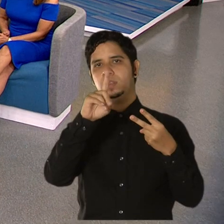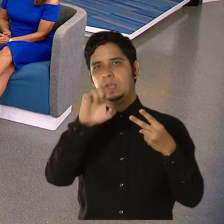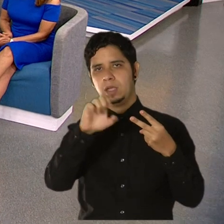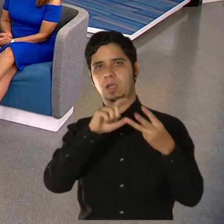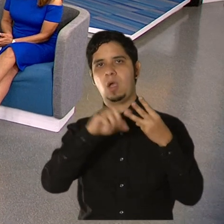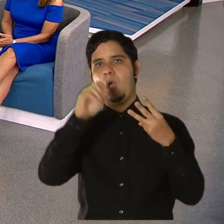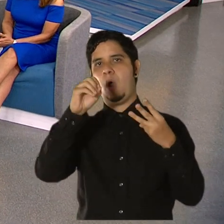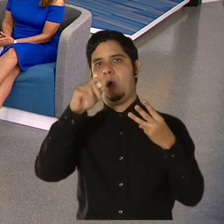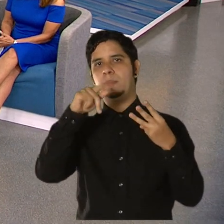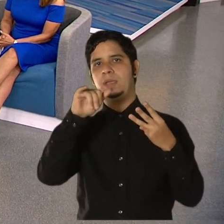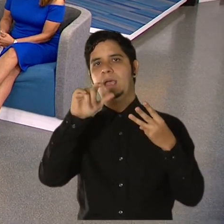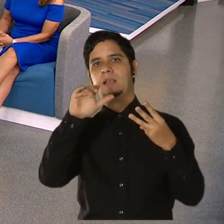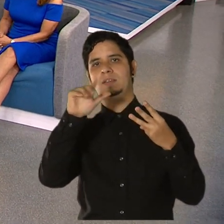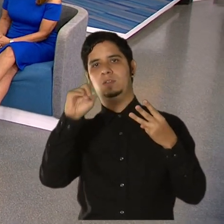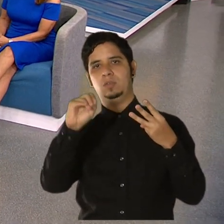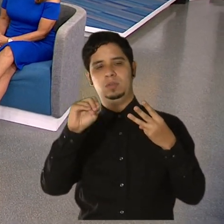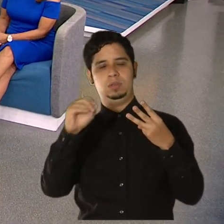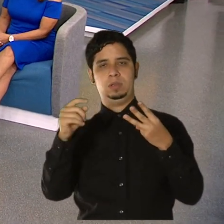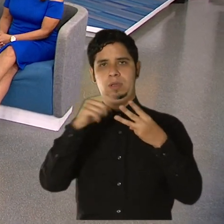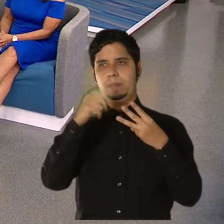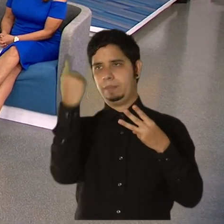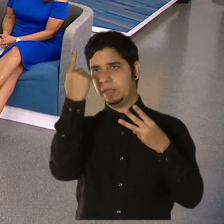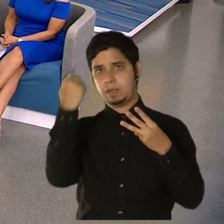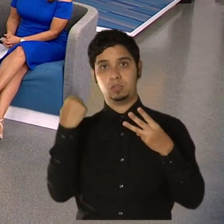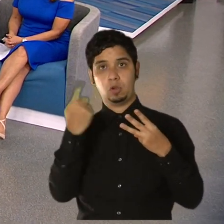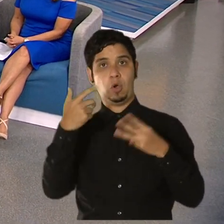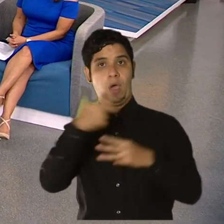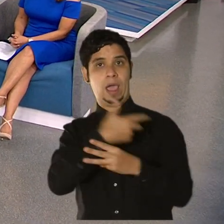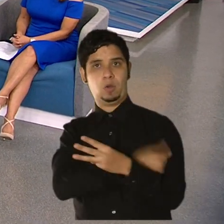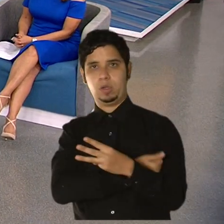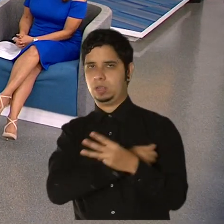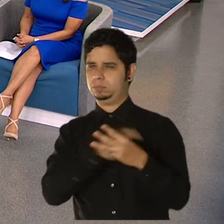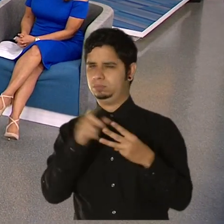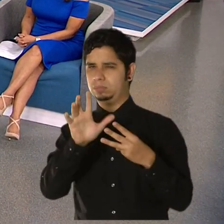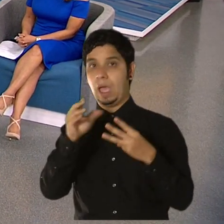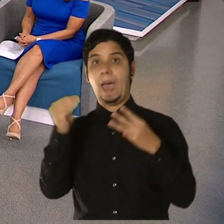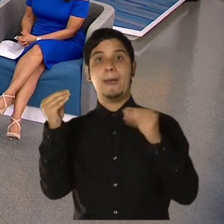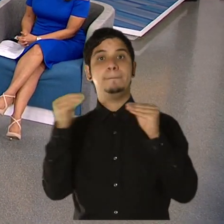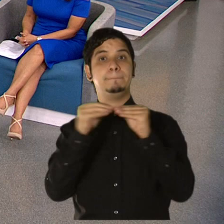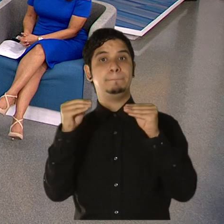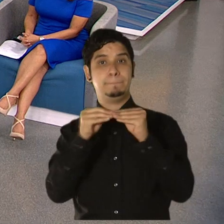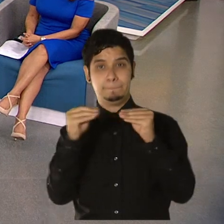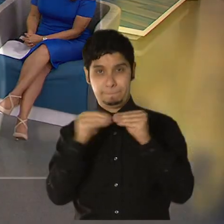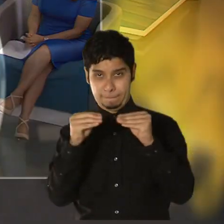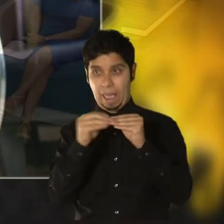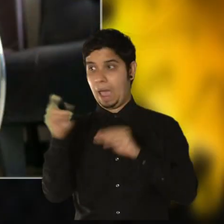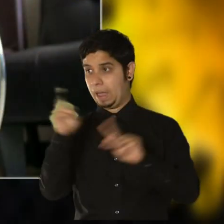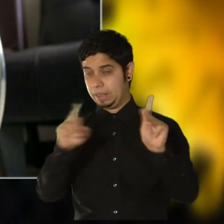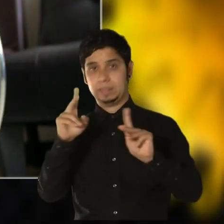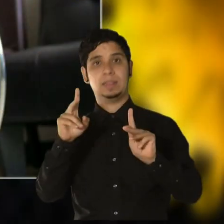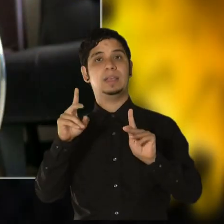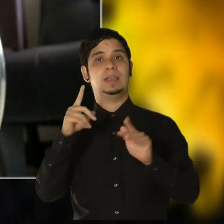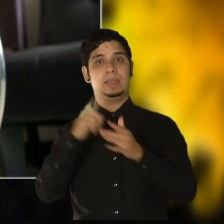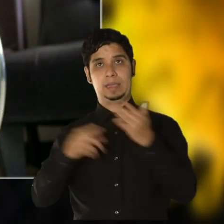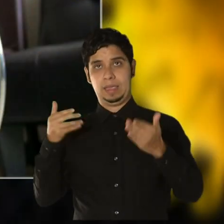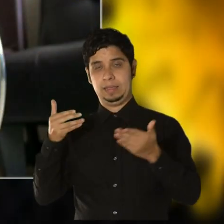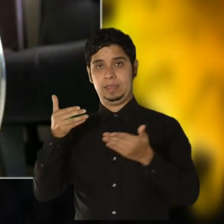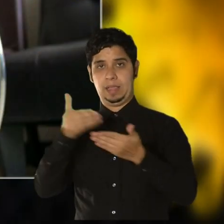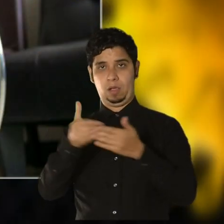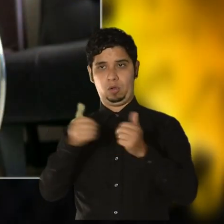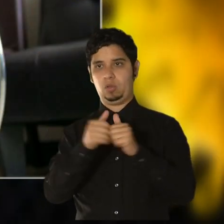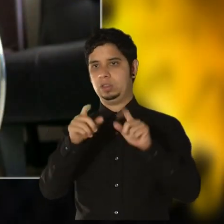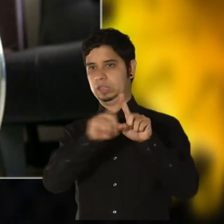pensamos que los opioides es solamente la heroína y no. Hay muchas personas que nos llegan a nosotros con uso problemático